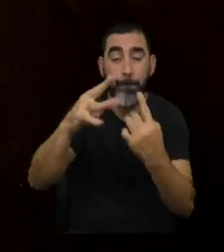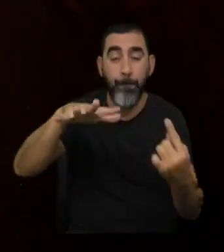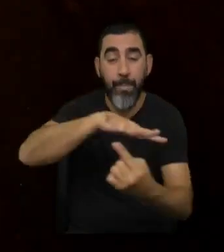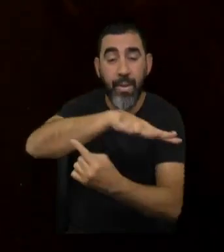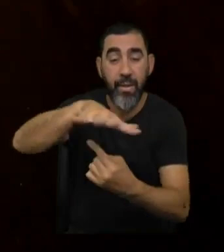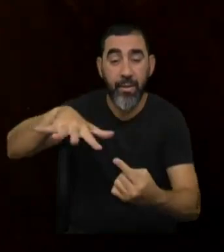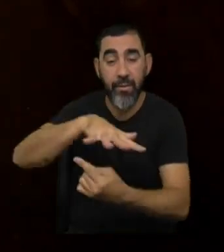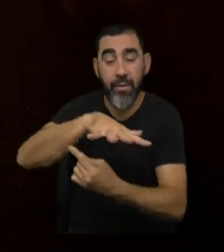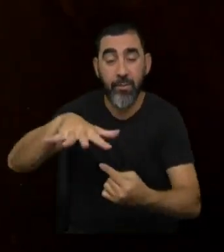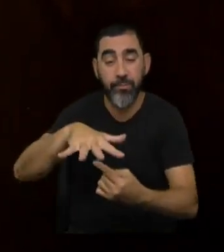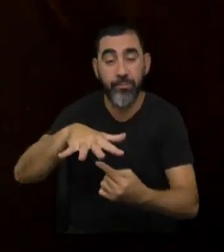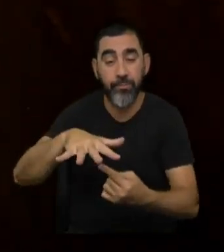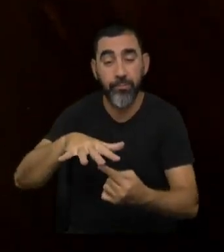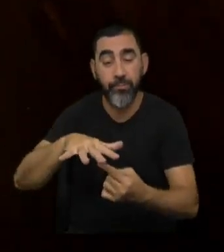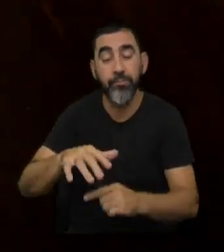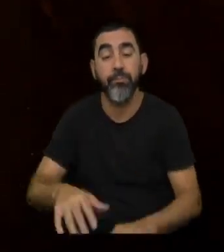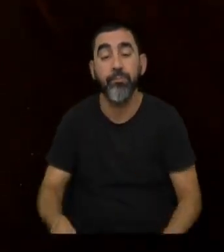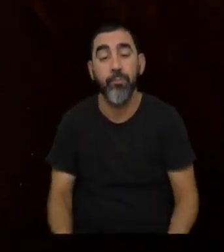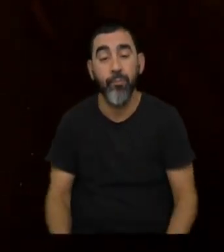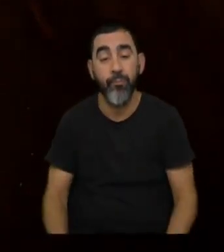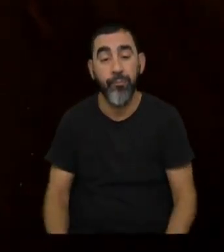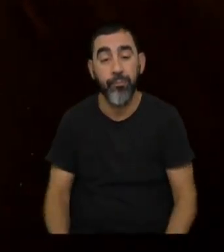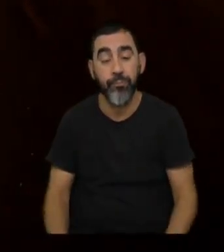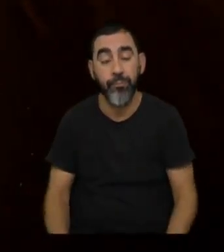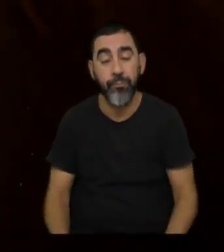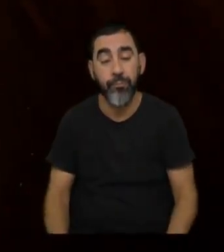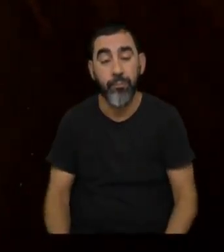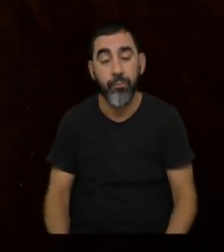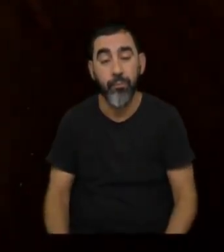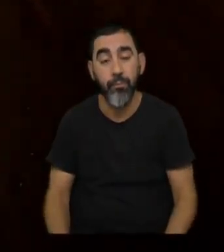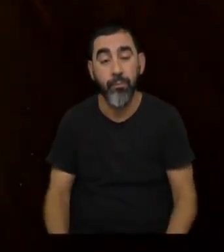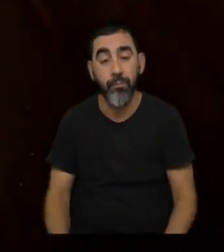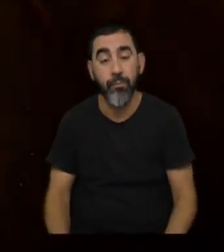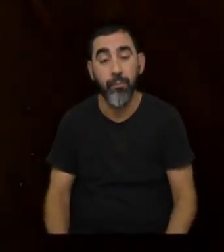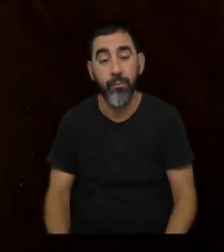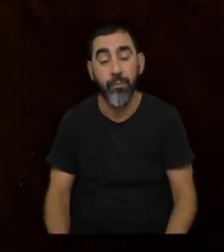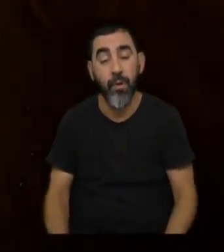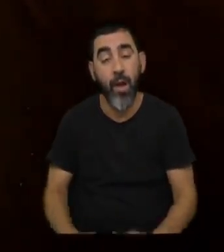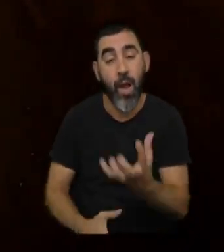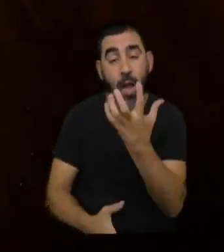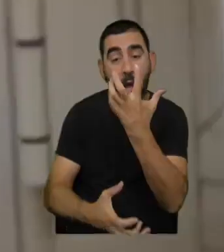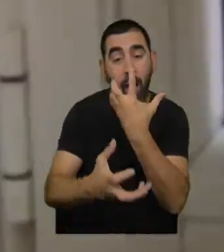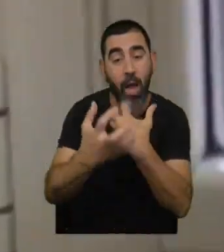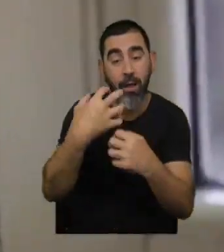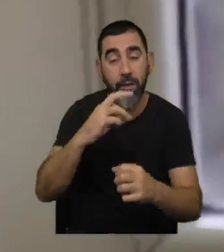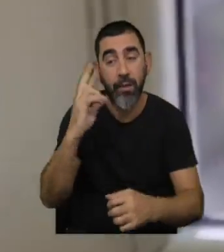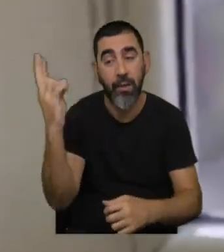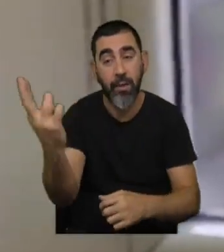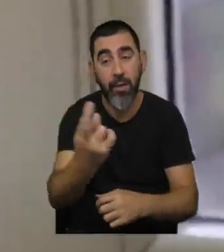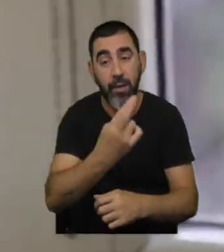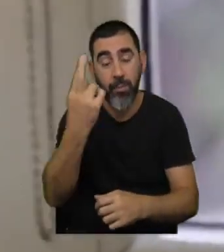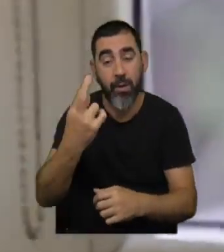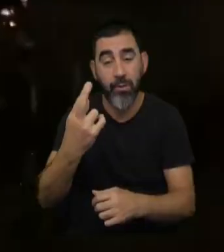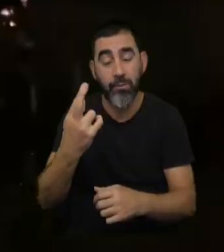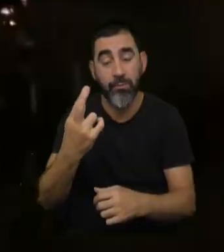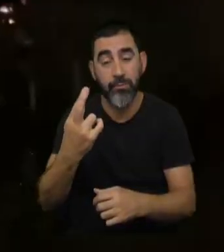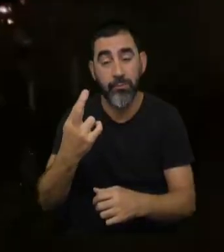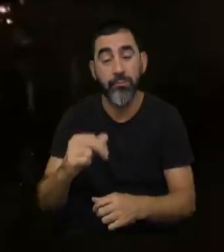las otras poblaciones que no son objetivo, que puede tener que ver también con la introducción de especies exóticas, un poco de